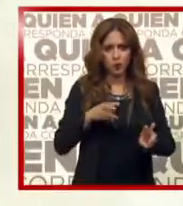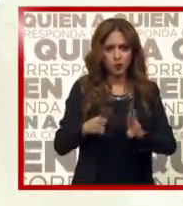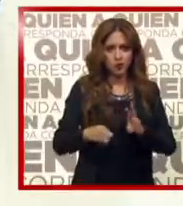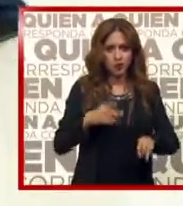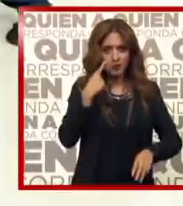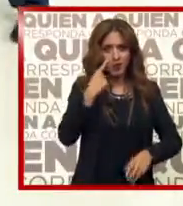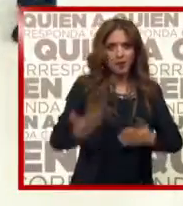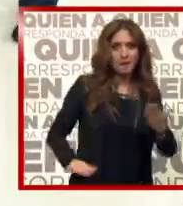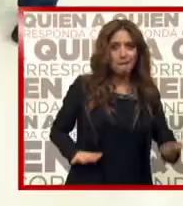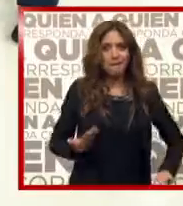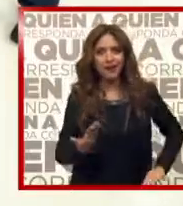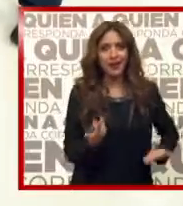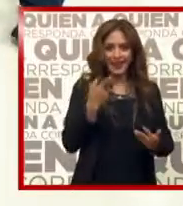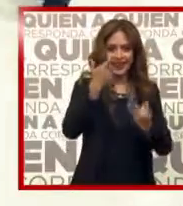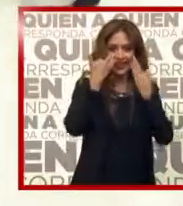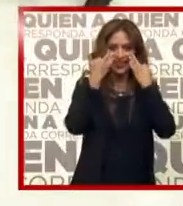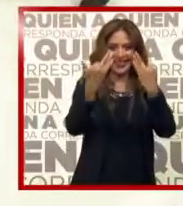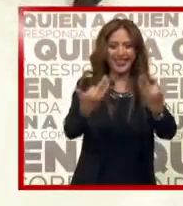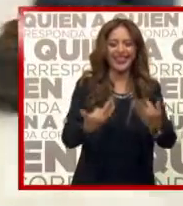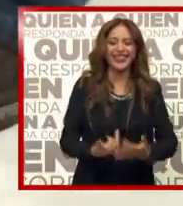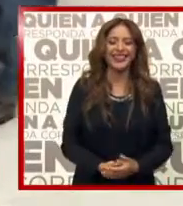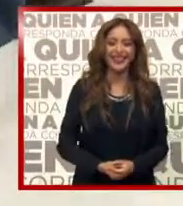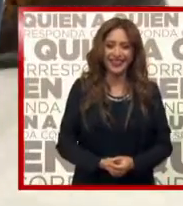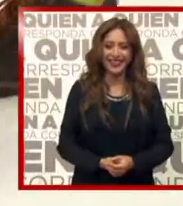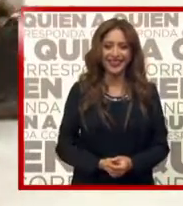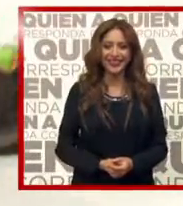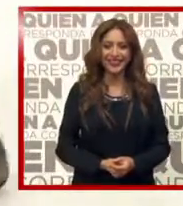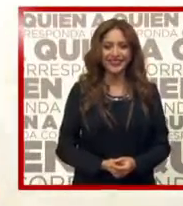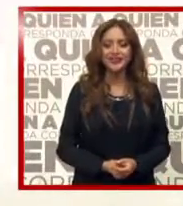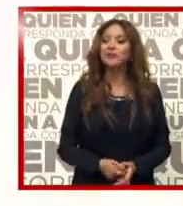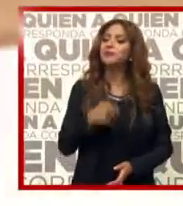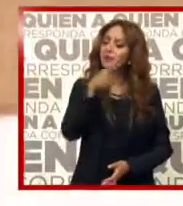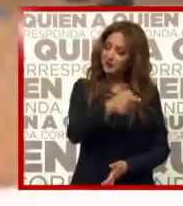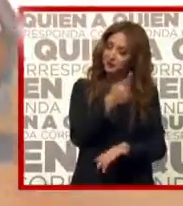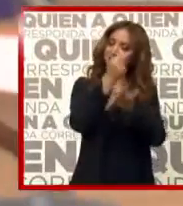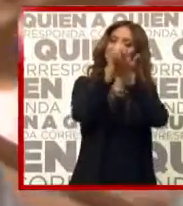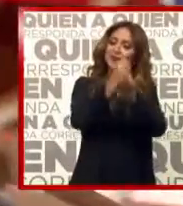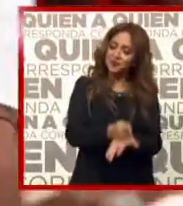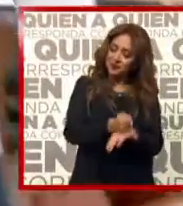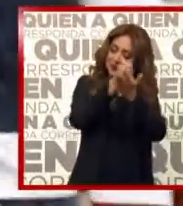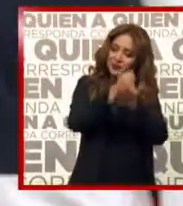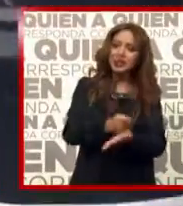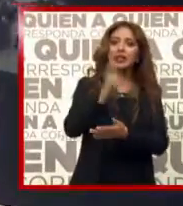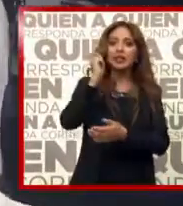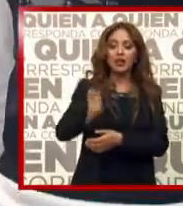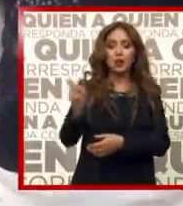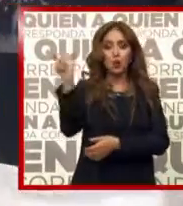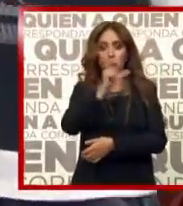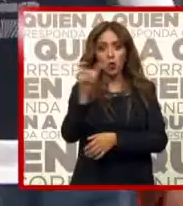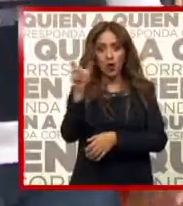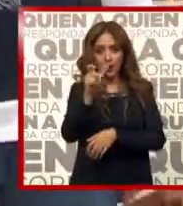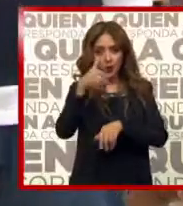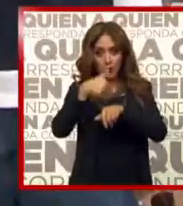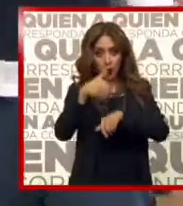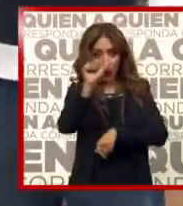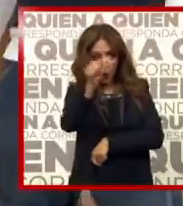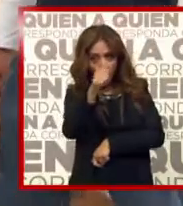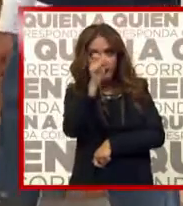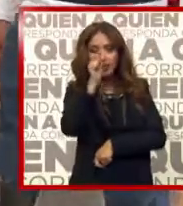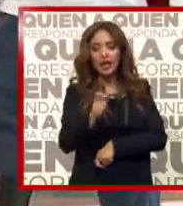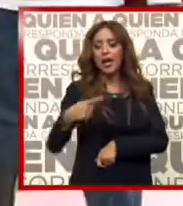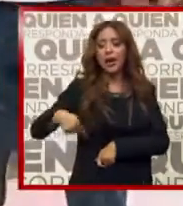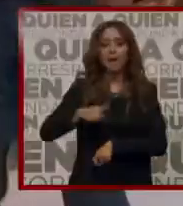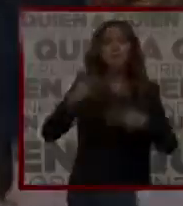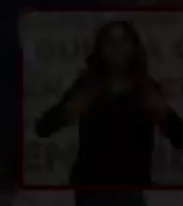en felicidad. También a quien corresponda por esta acción ejemplar, pues todos en esta ronda volveremos a